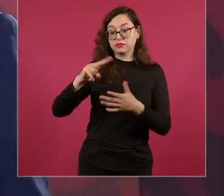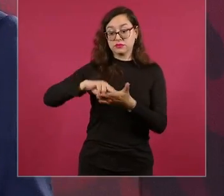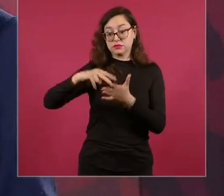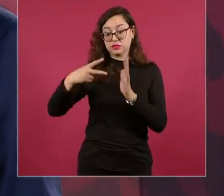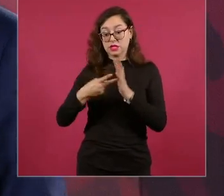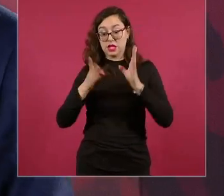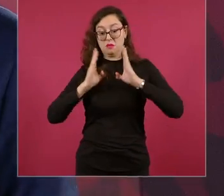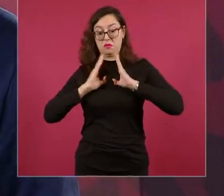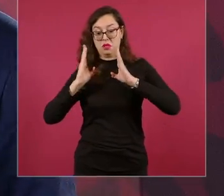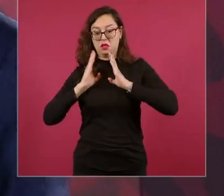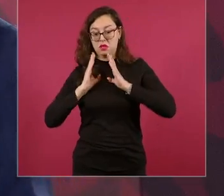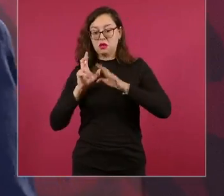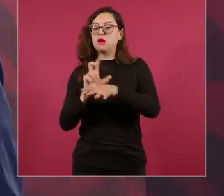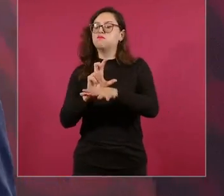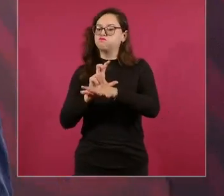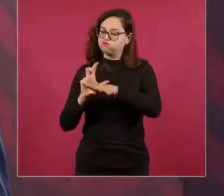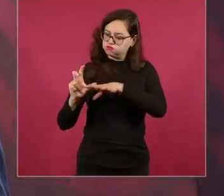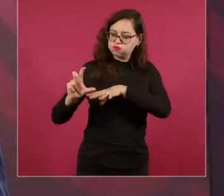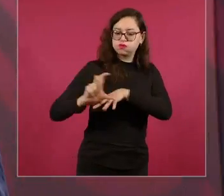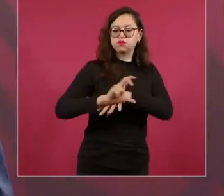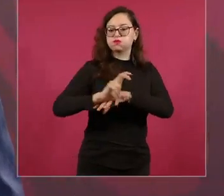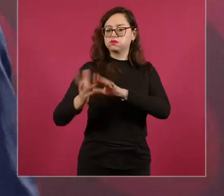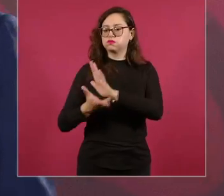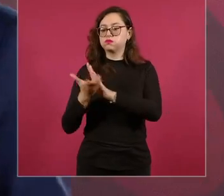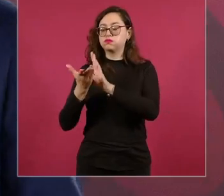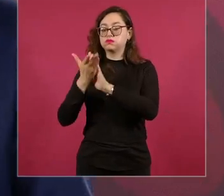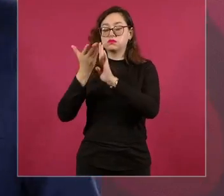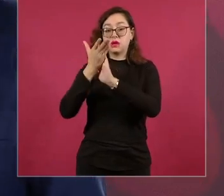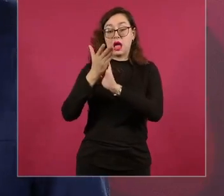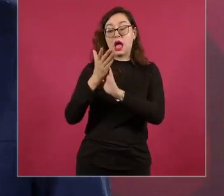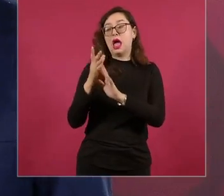estamos hablando de 600 mil empleos